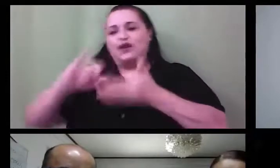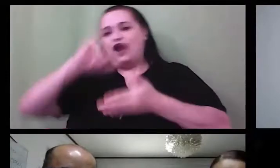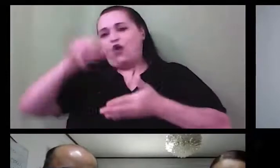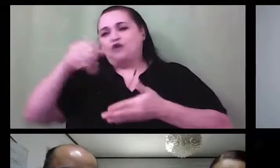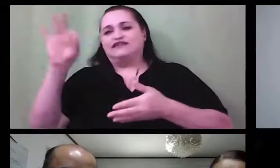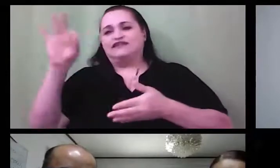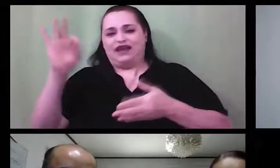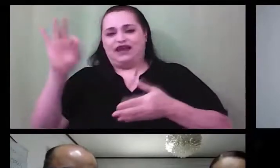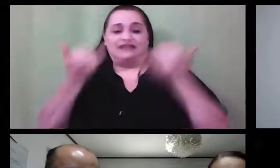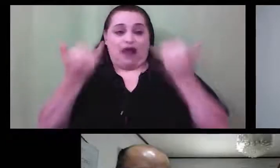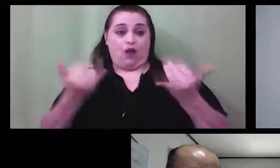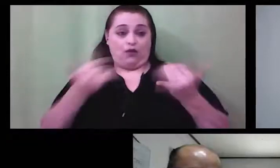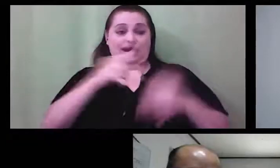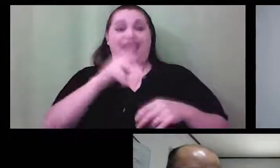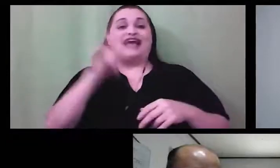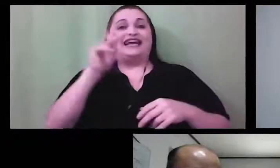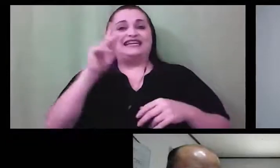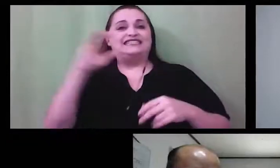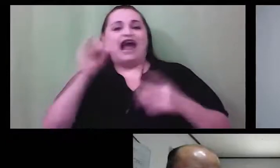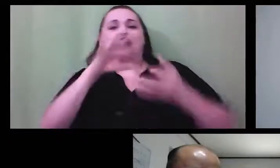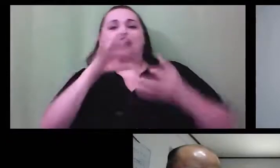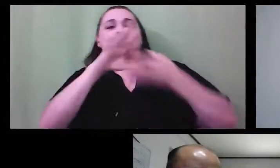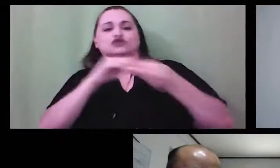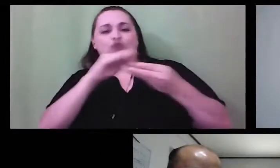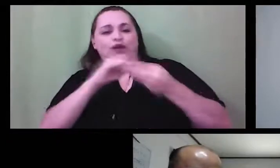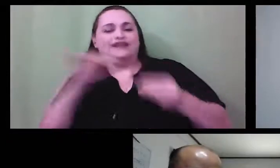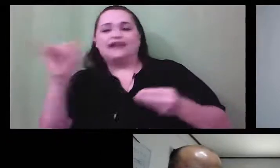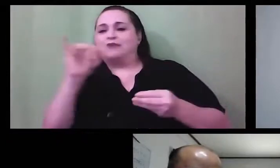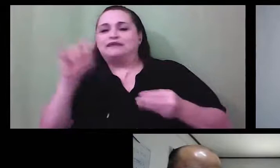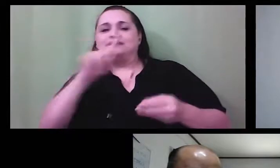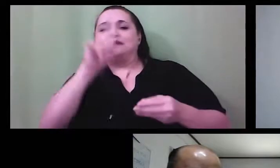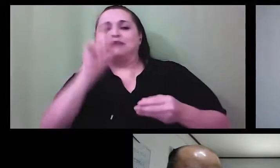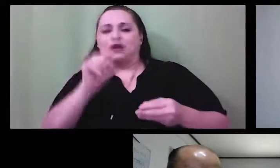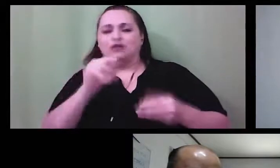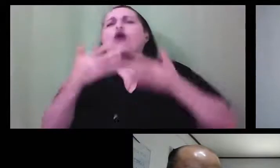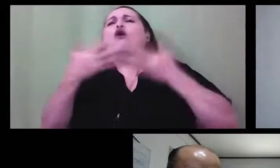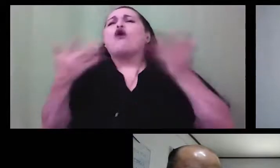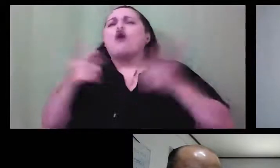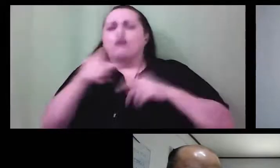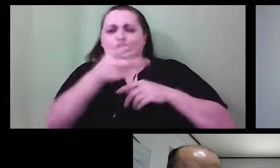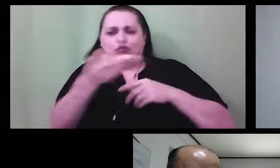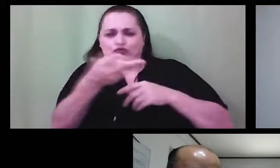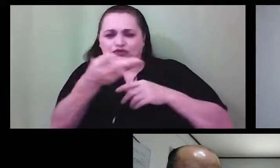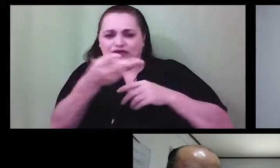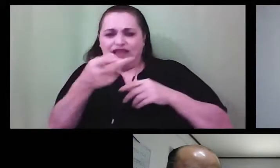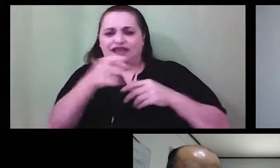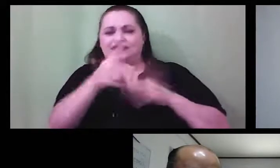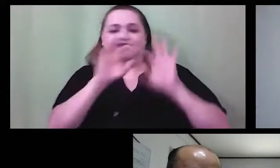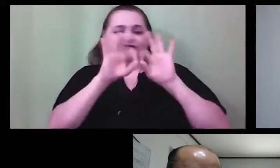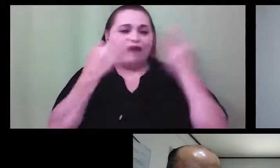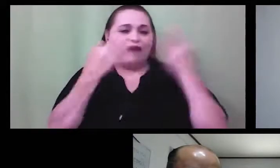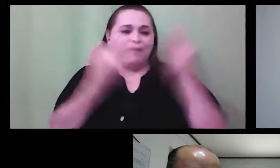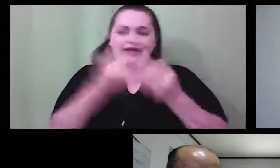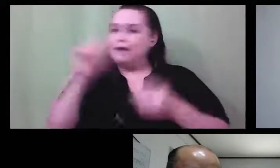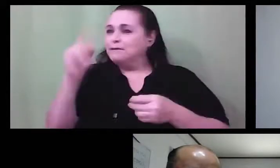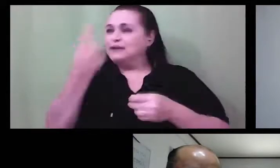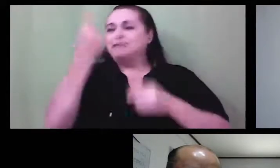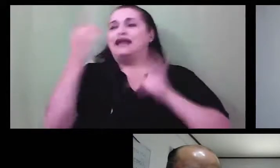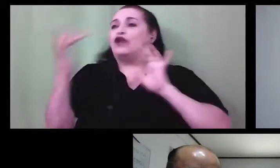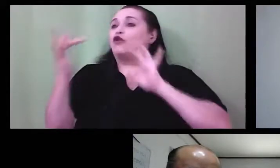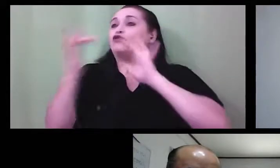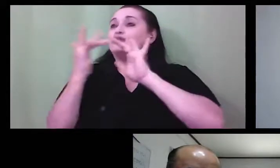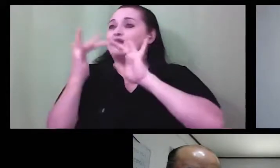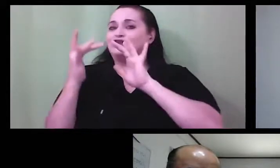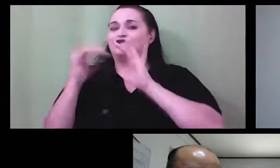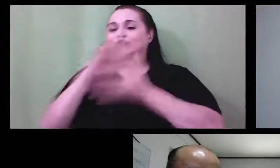con Crisia y Carlos. Nos cuentan la misma pregunta. ¿Cómo fue con ustedes? ¿Cómo fue con su familia ese primer